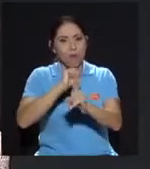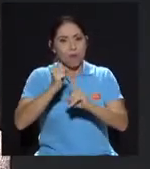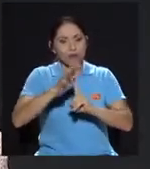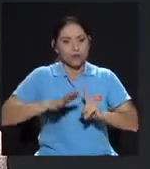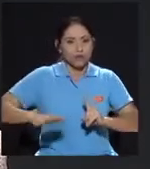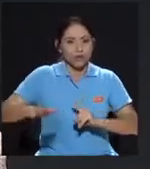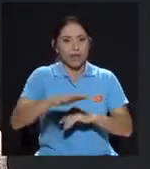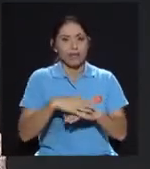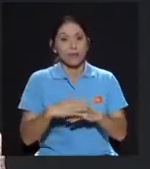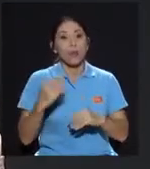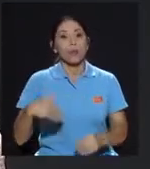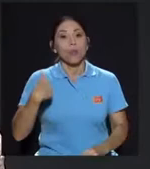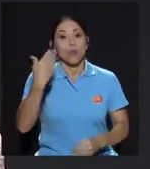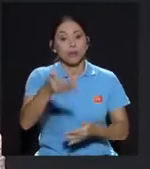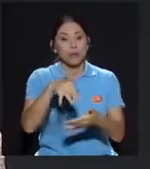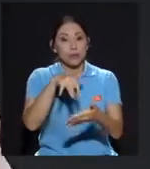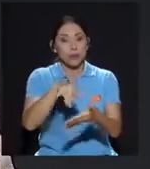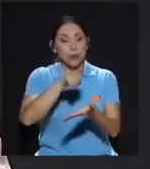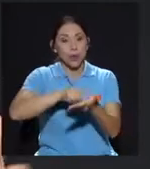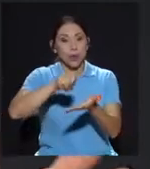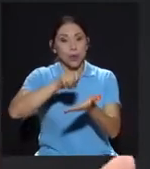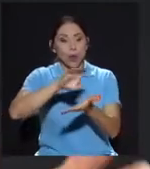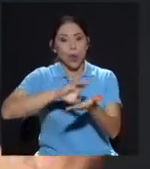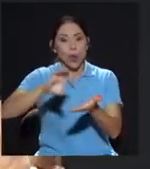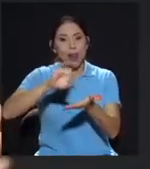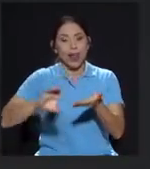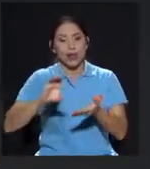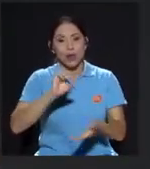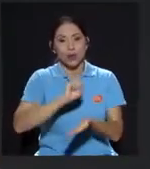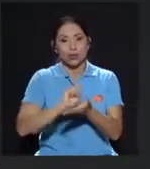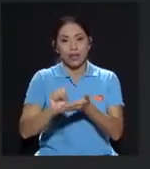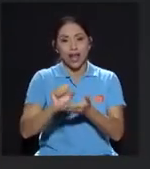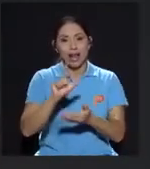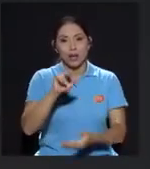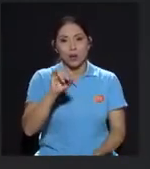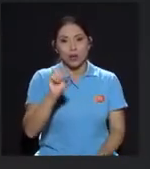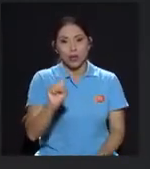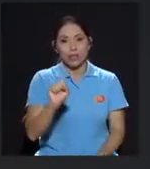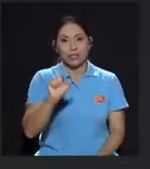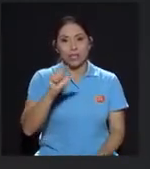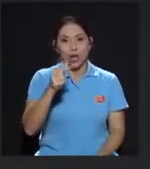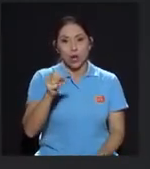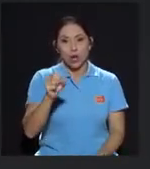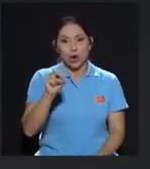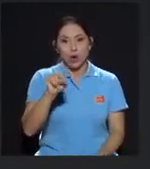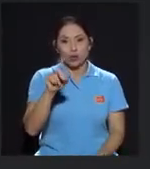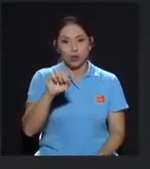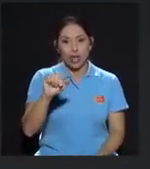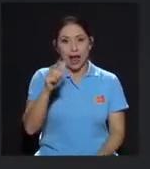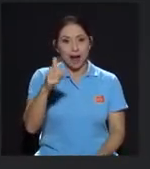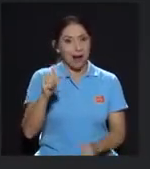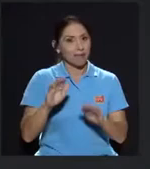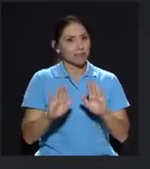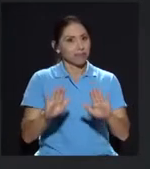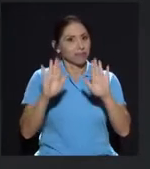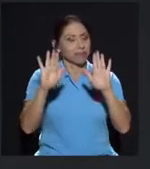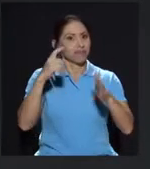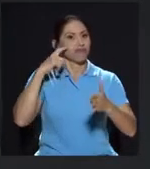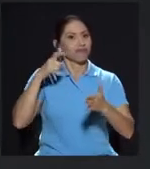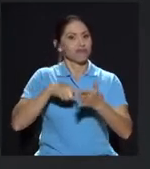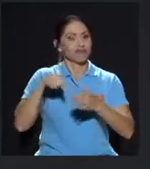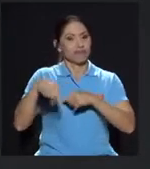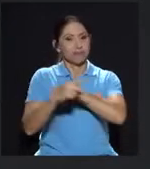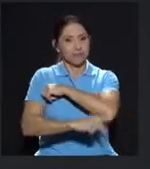posteriormente yo fui al colegio san luis gonzaga o sea es el colegio de mérito de este país que realmente